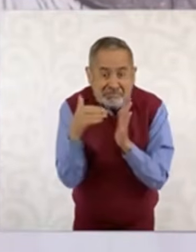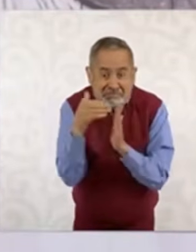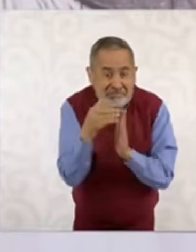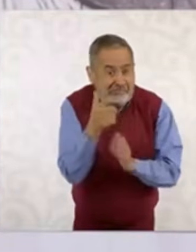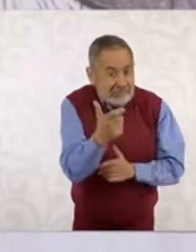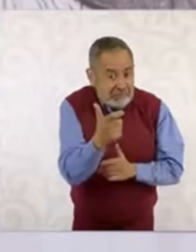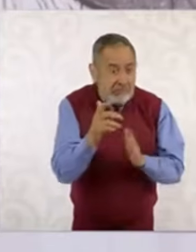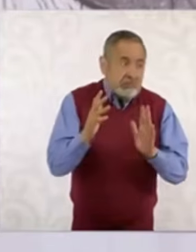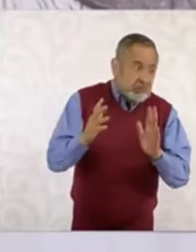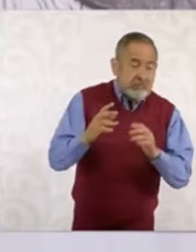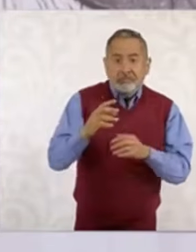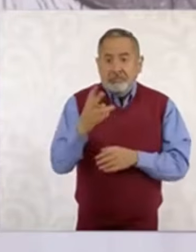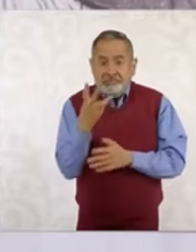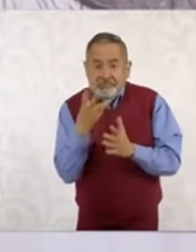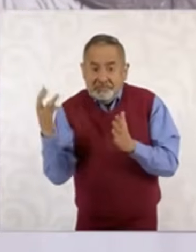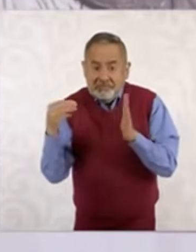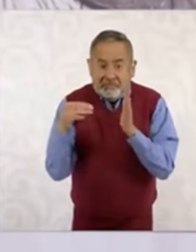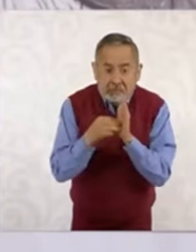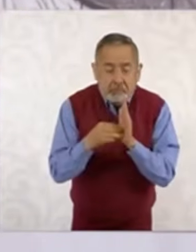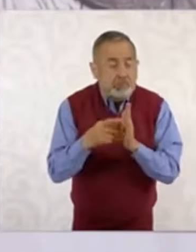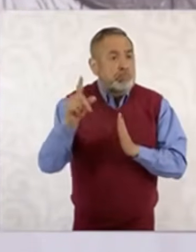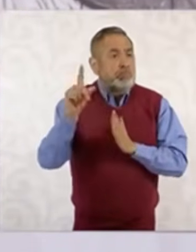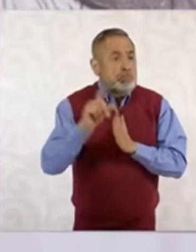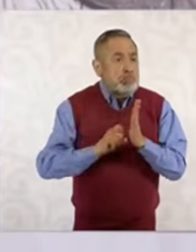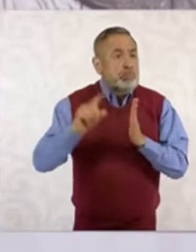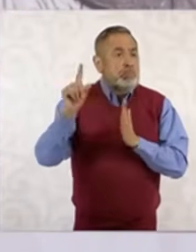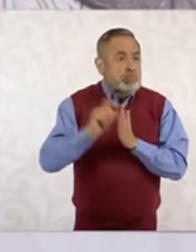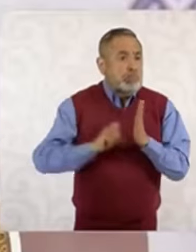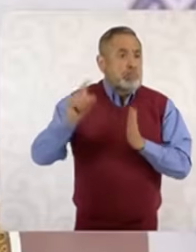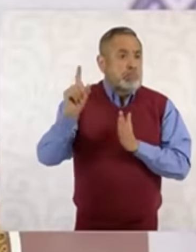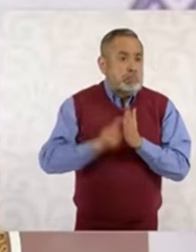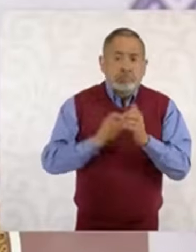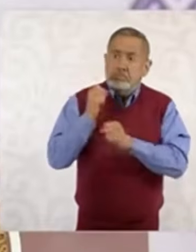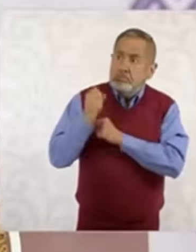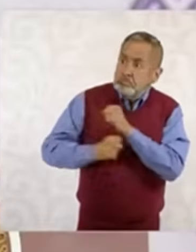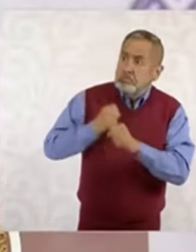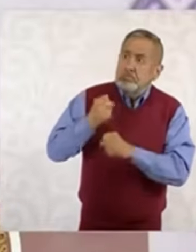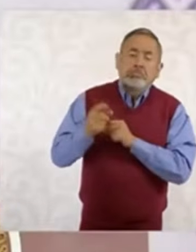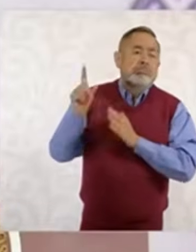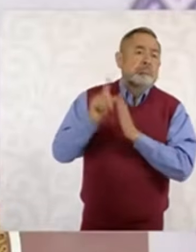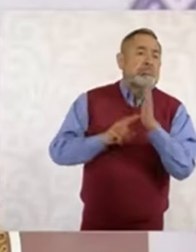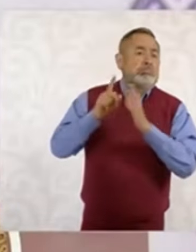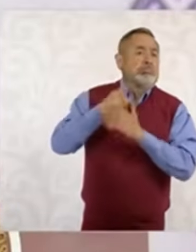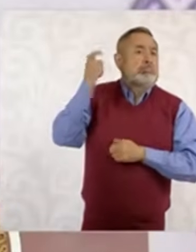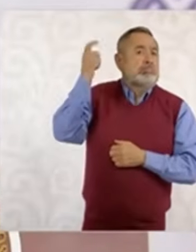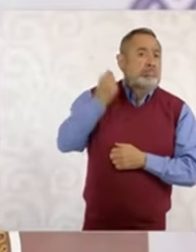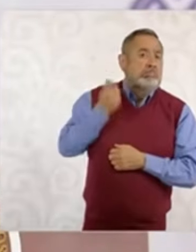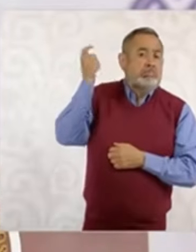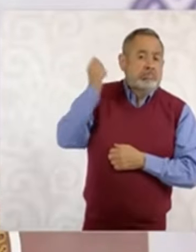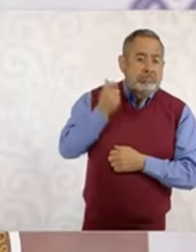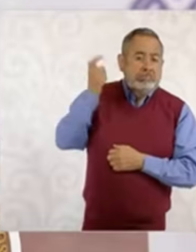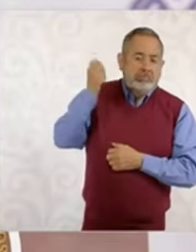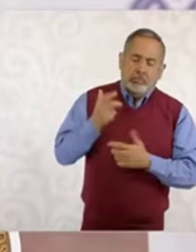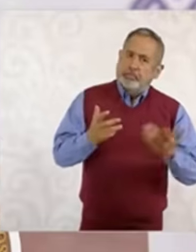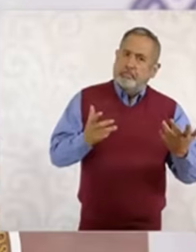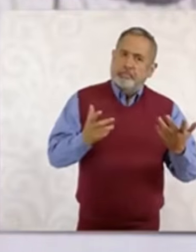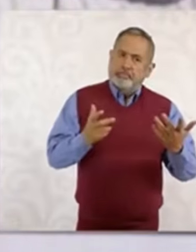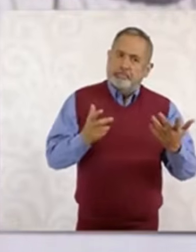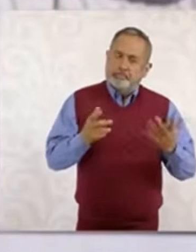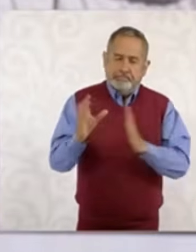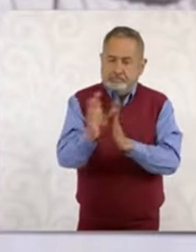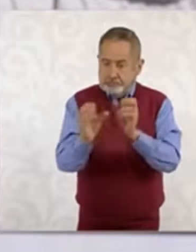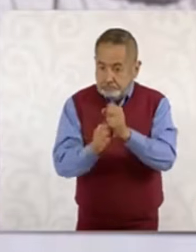300,000 pesos y que lo han recibido ya por bastantes años de que se apruebe la reforma